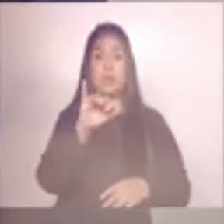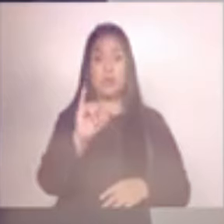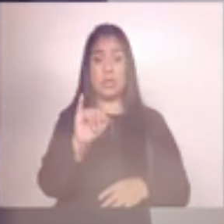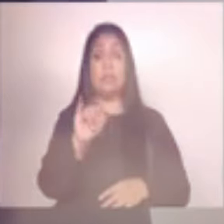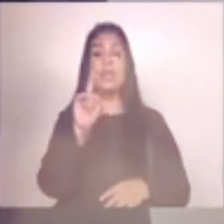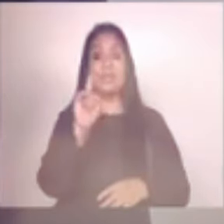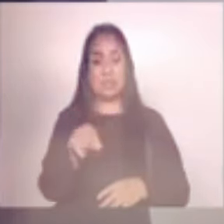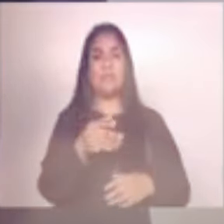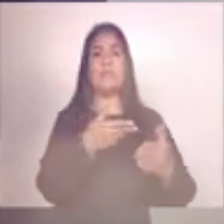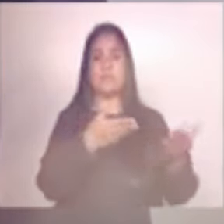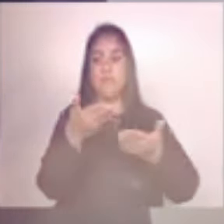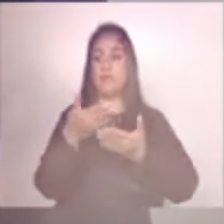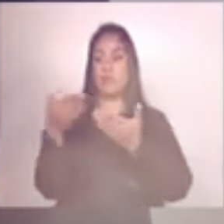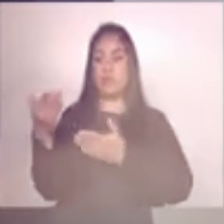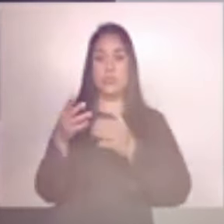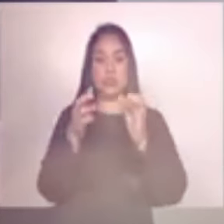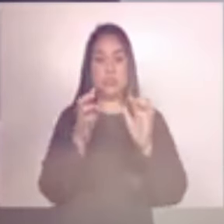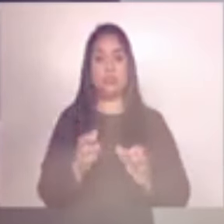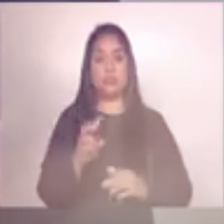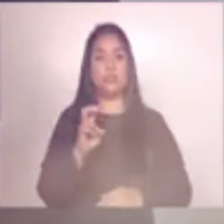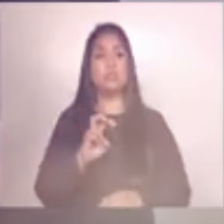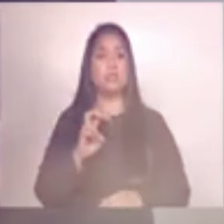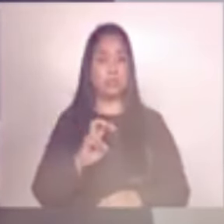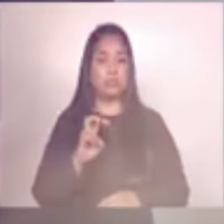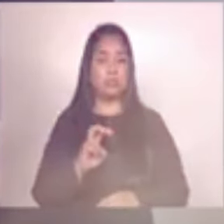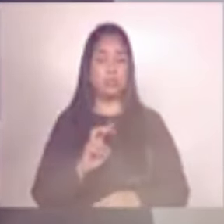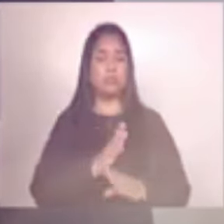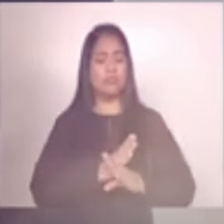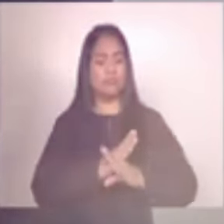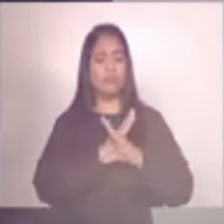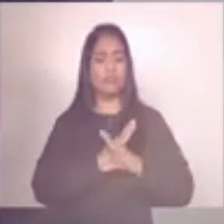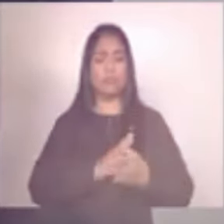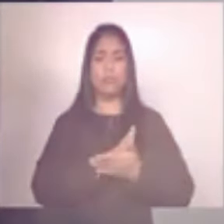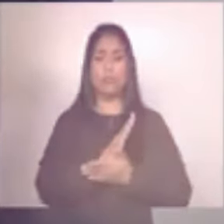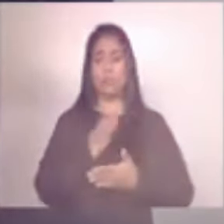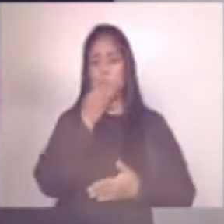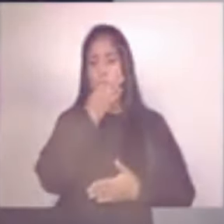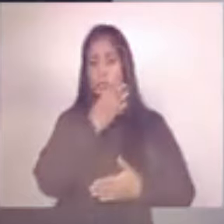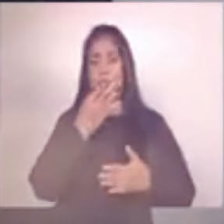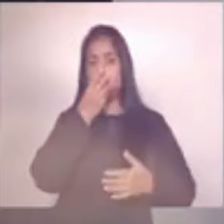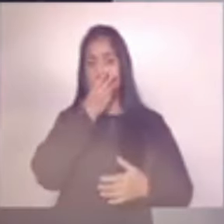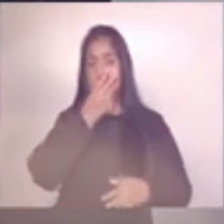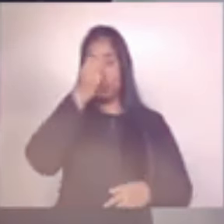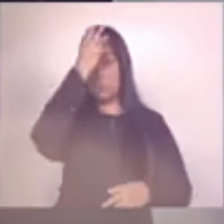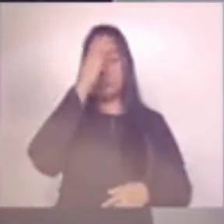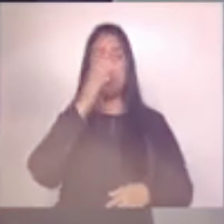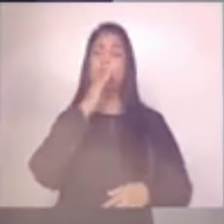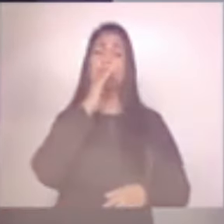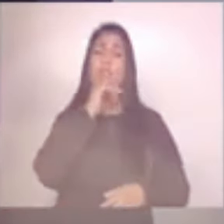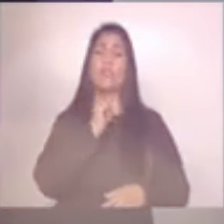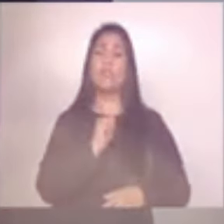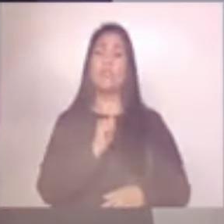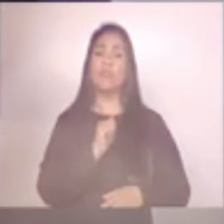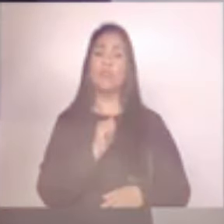al servicio de quienes la necesitan. La garantía de los derechos de las mujeres indígenas no puede hacerse